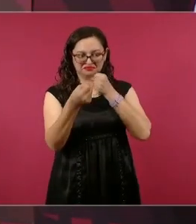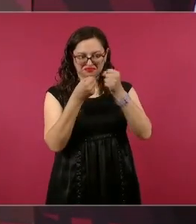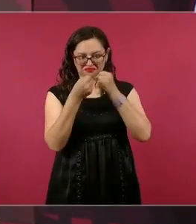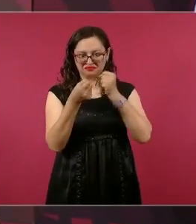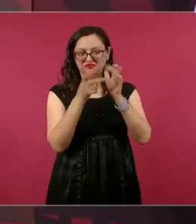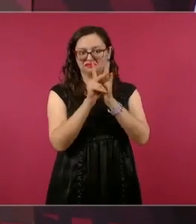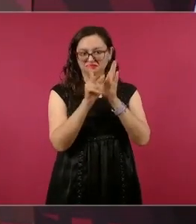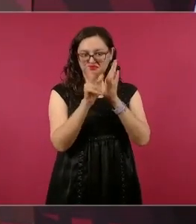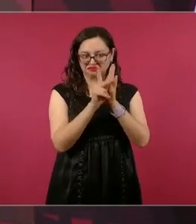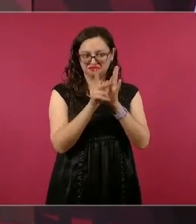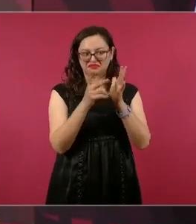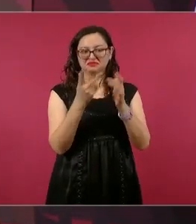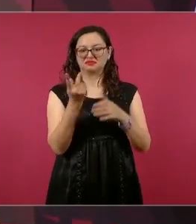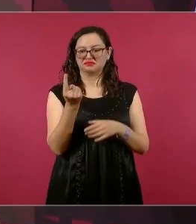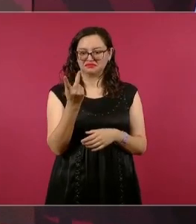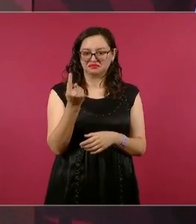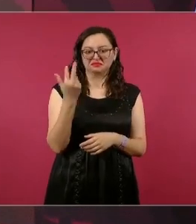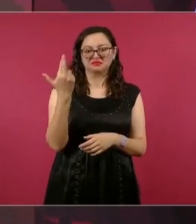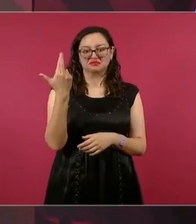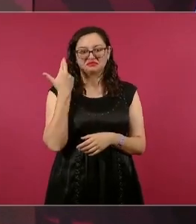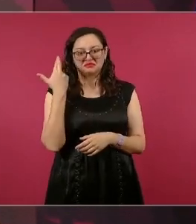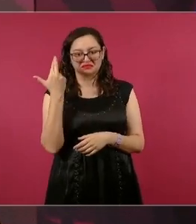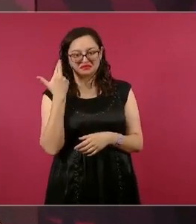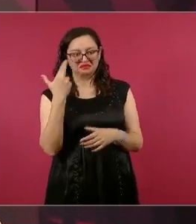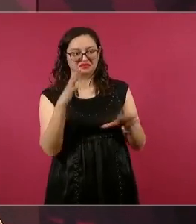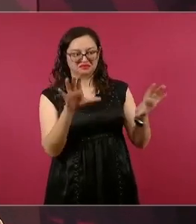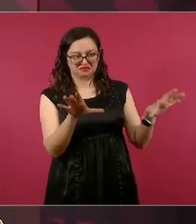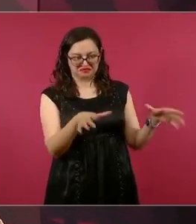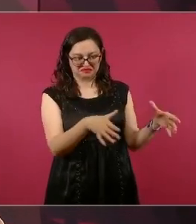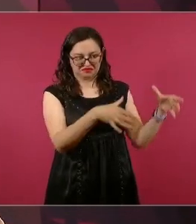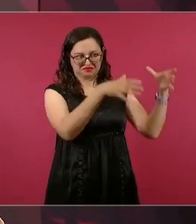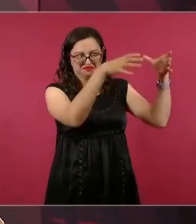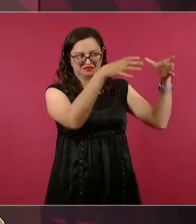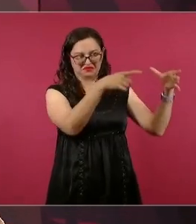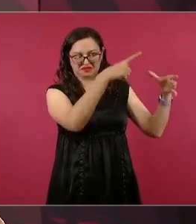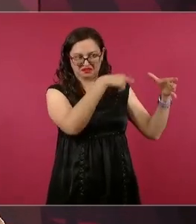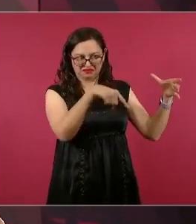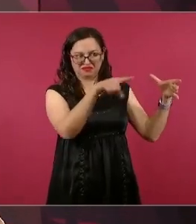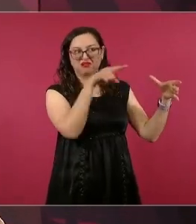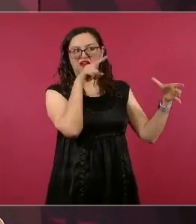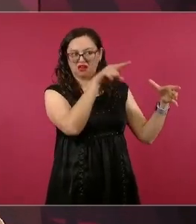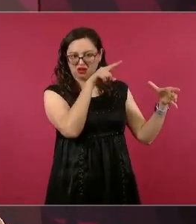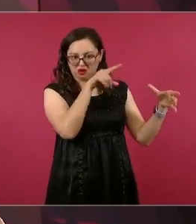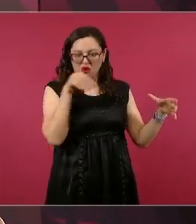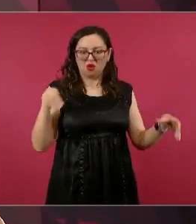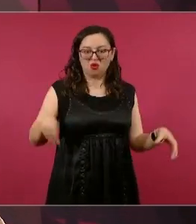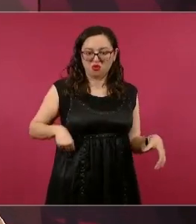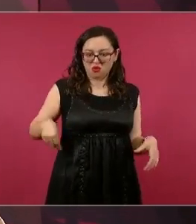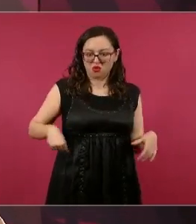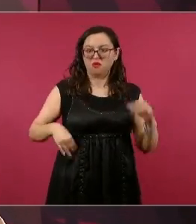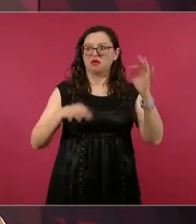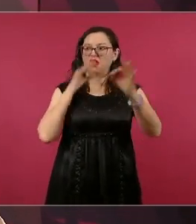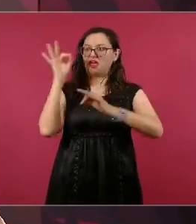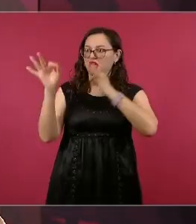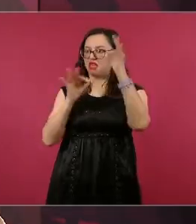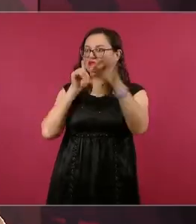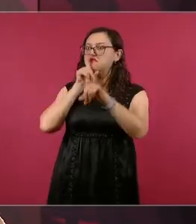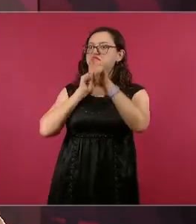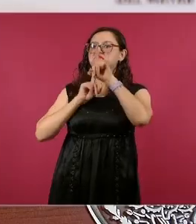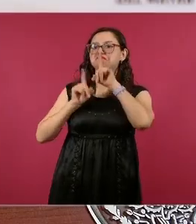y son muy responsables. Me refiero a los de arriba y a los que difunden mentiras y